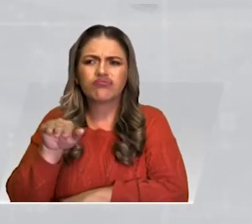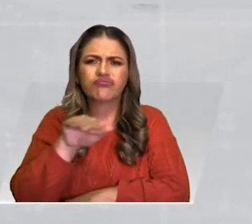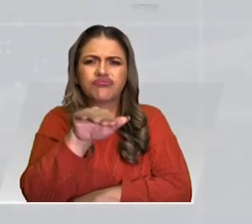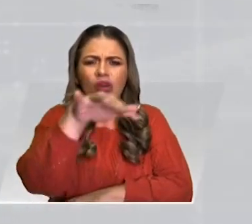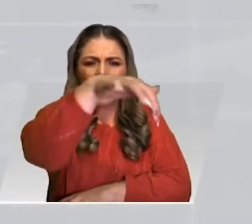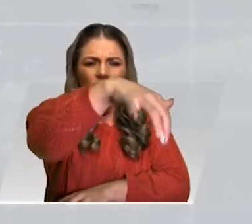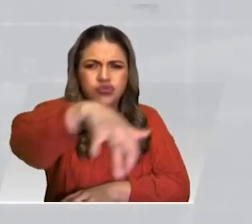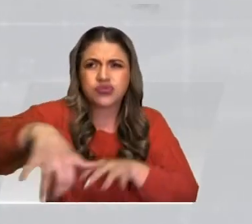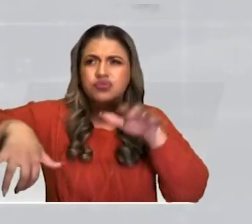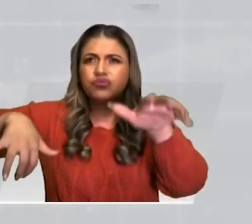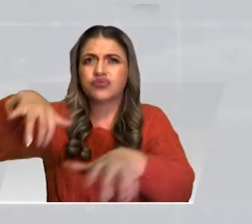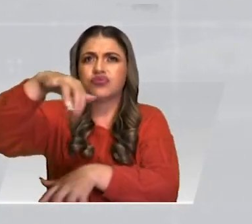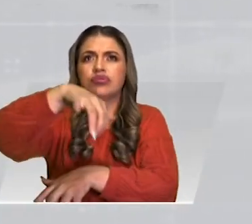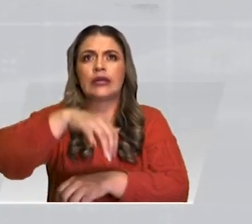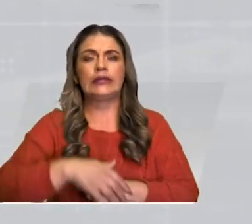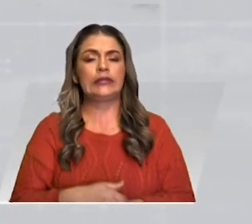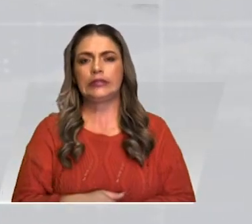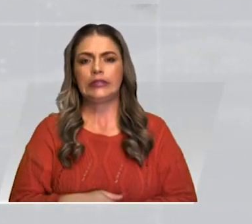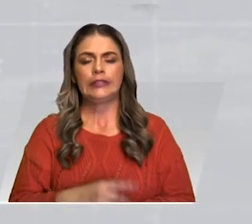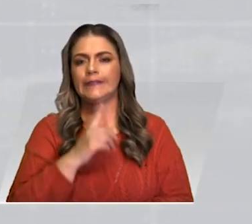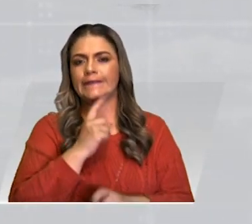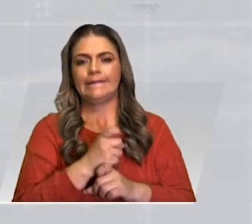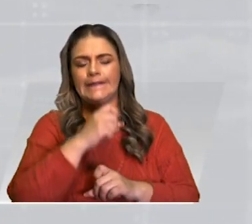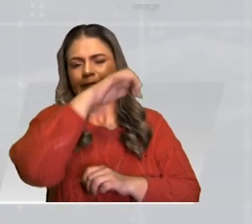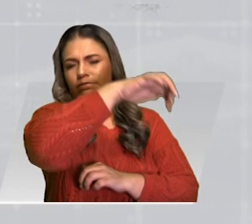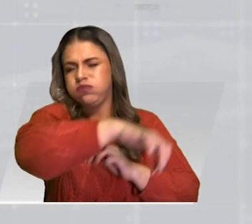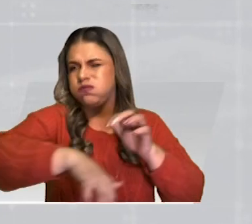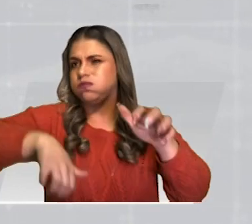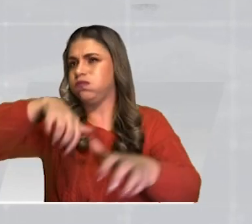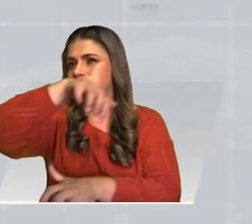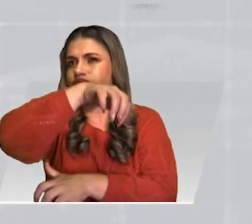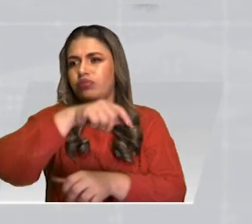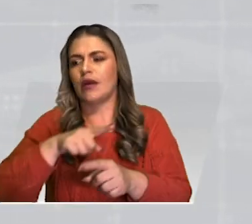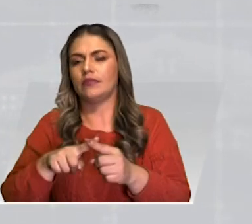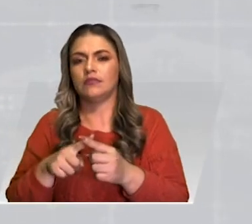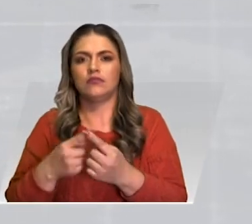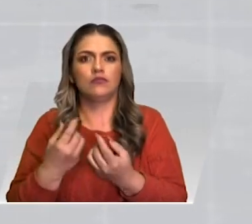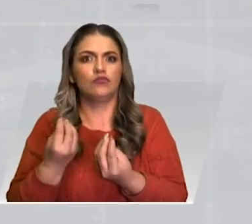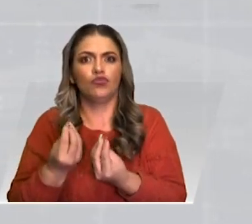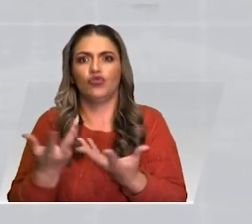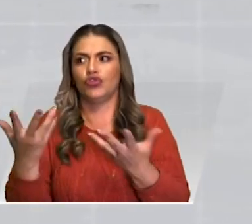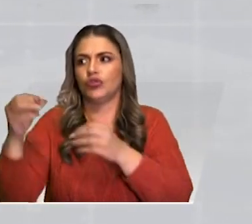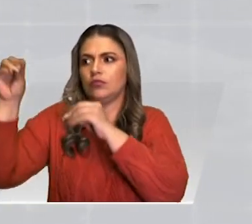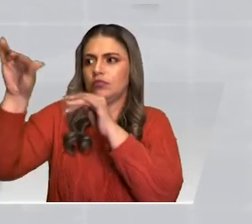emergencia, pero no ha podido llegar hasta el sitio principal de las afectaciones porque sobre la